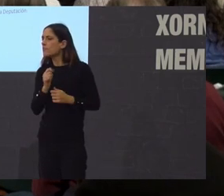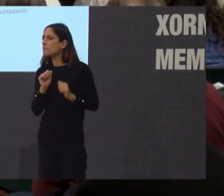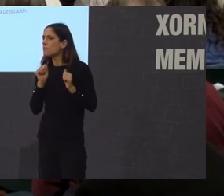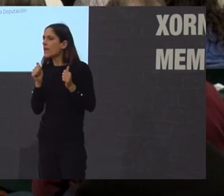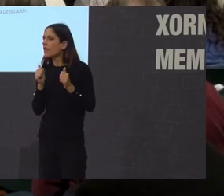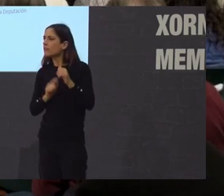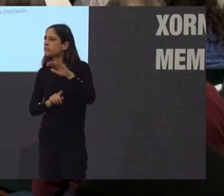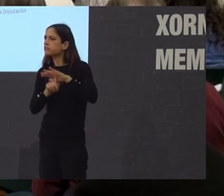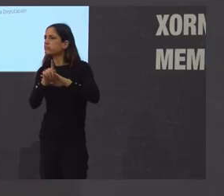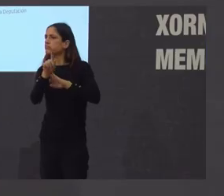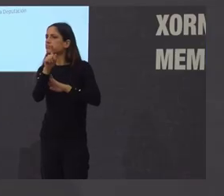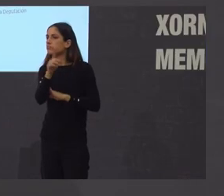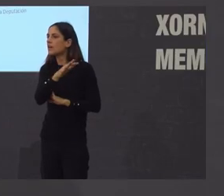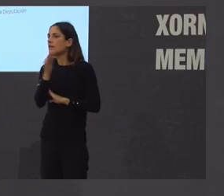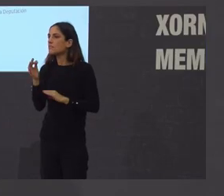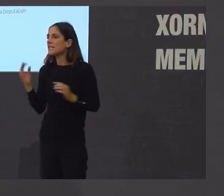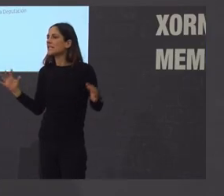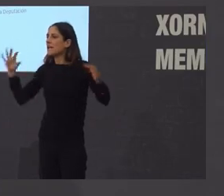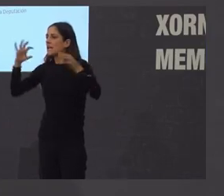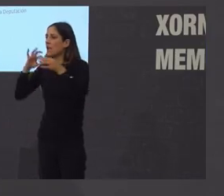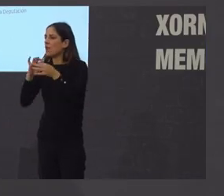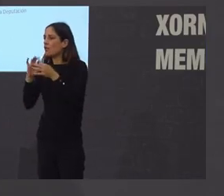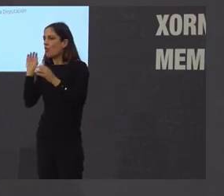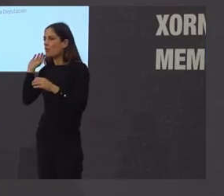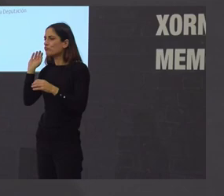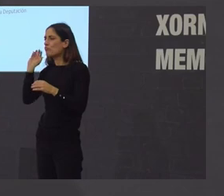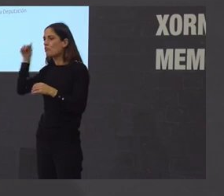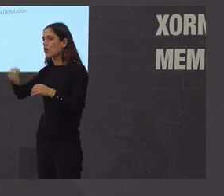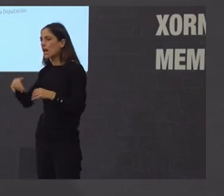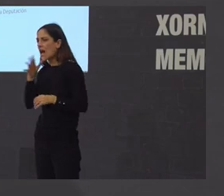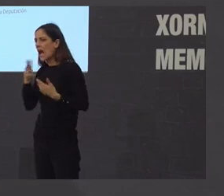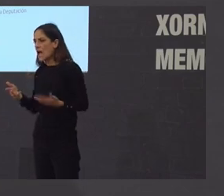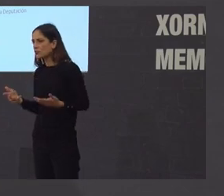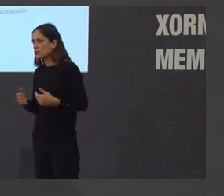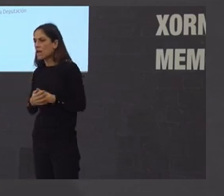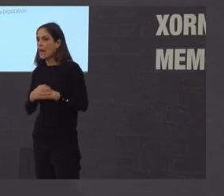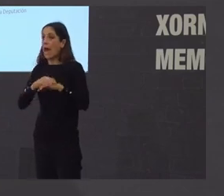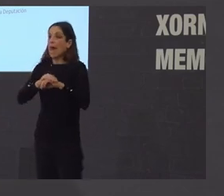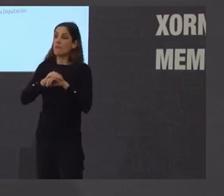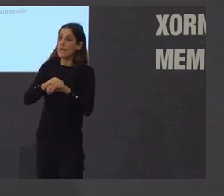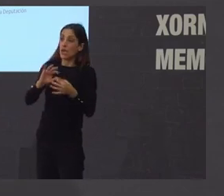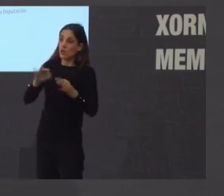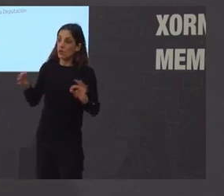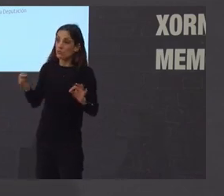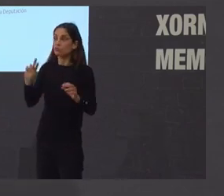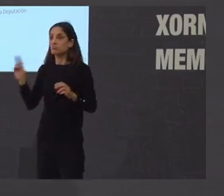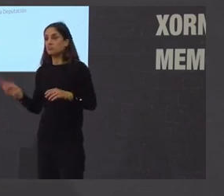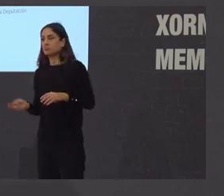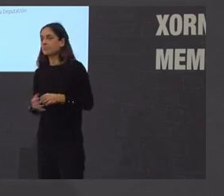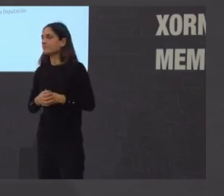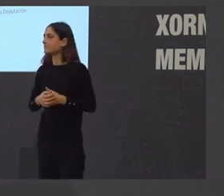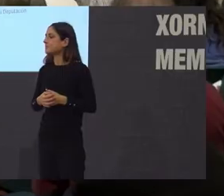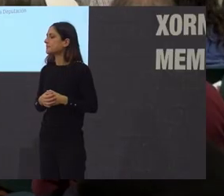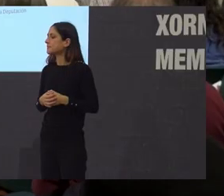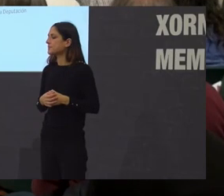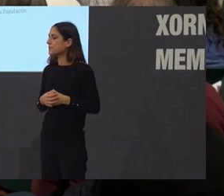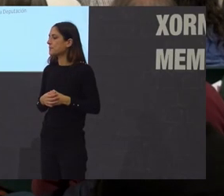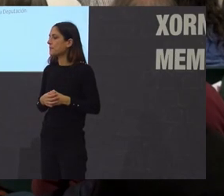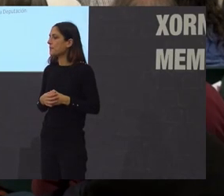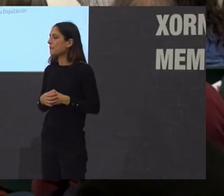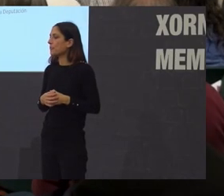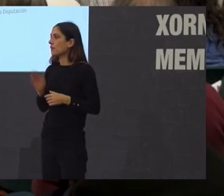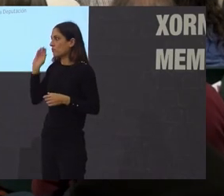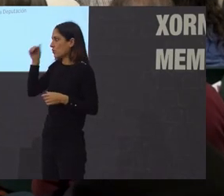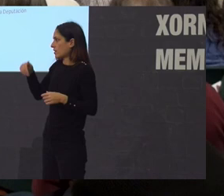algún enlace coa monarquía actual. Bueno, amigos... Claro, a ver, la monarquía actual está de manera